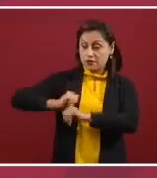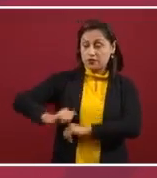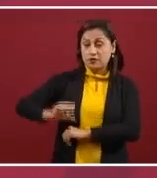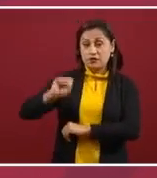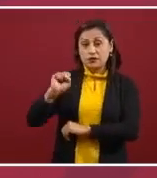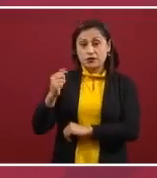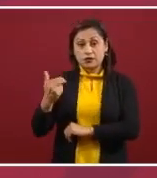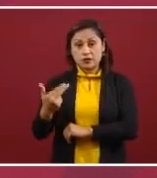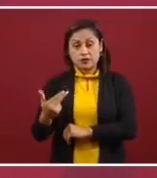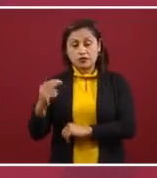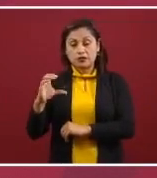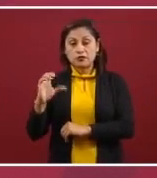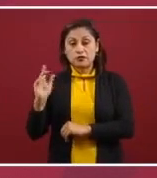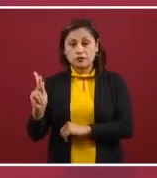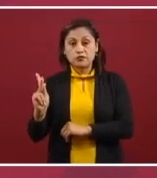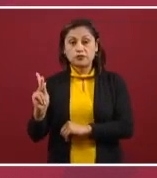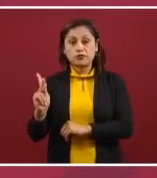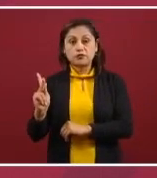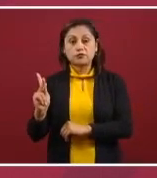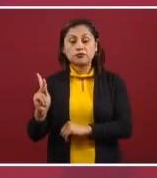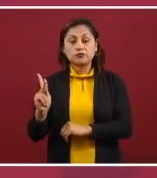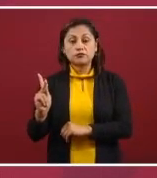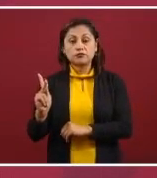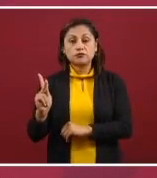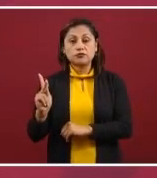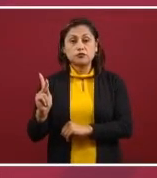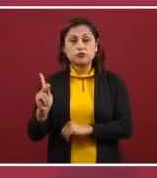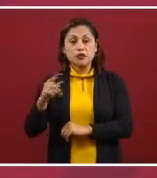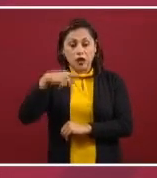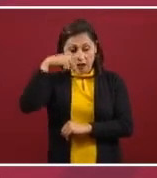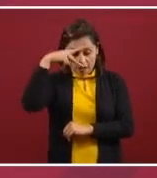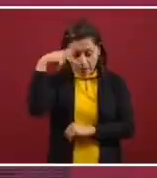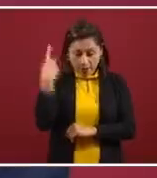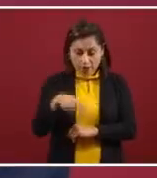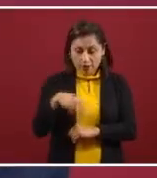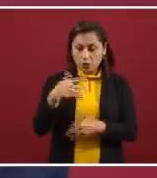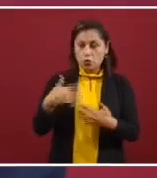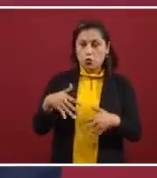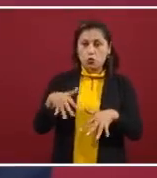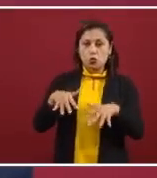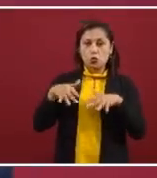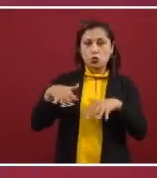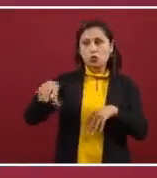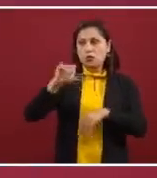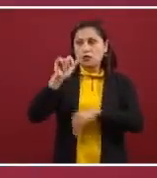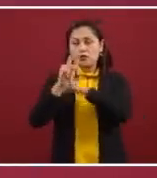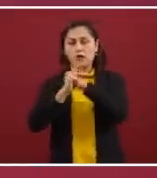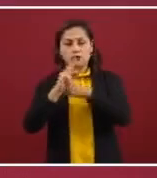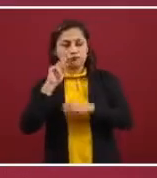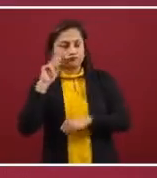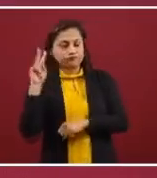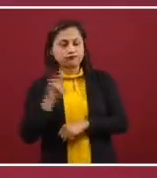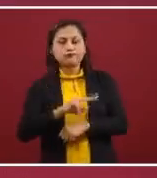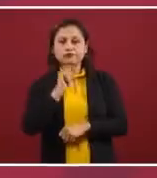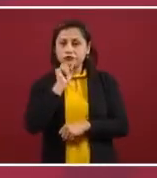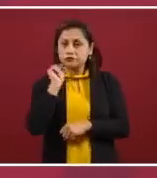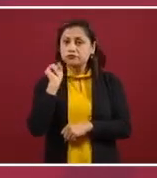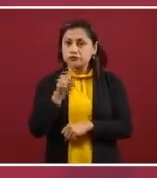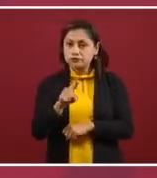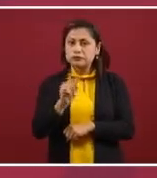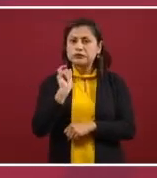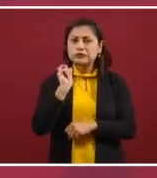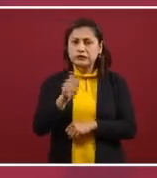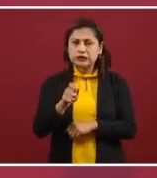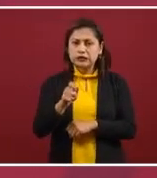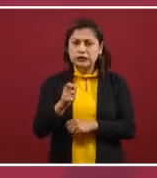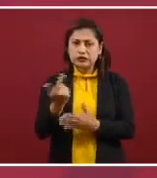reconocida tanto en México como en el extranjero, es de que hay finanzas públicas